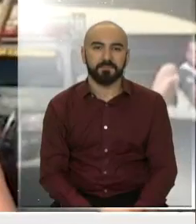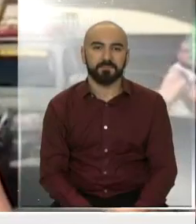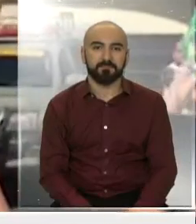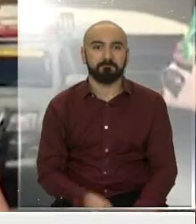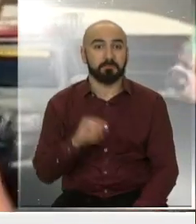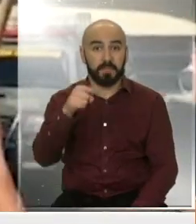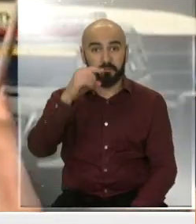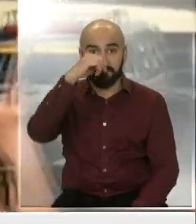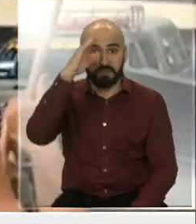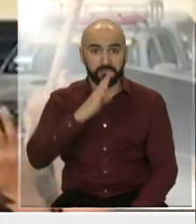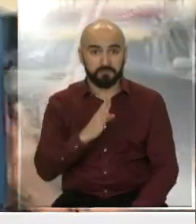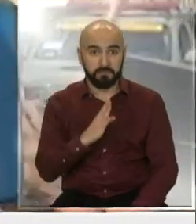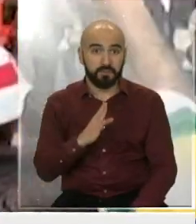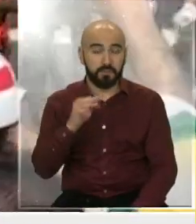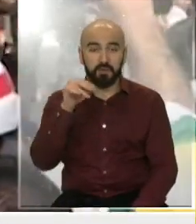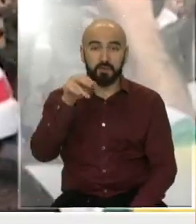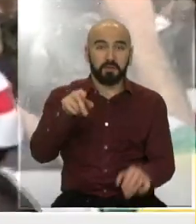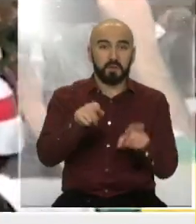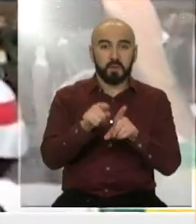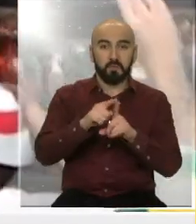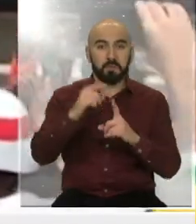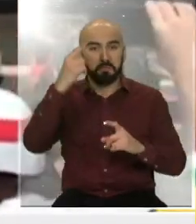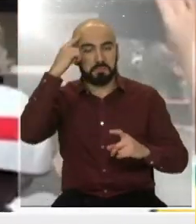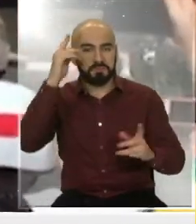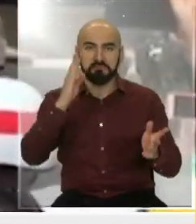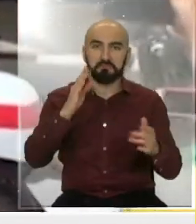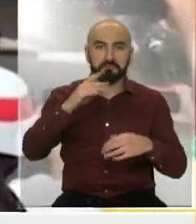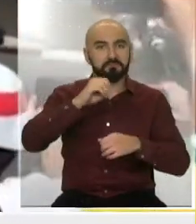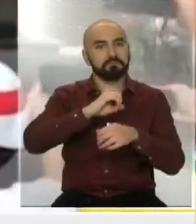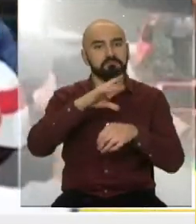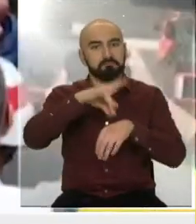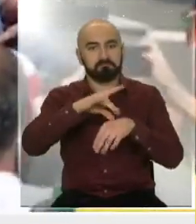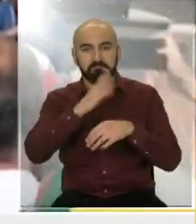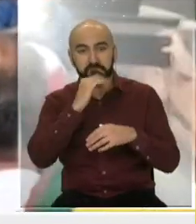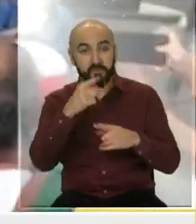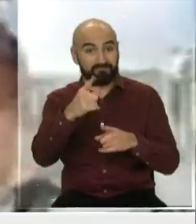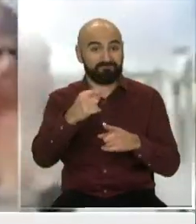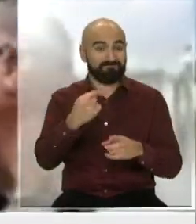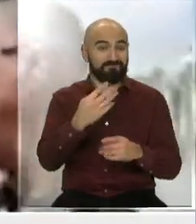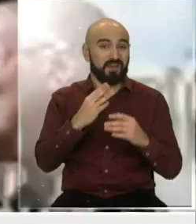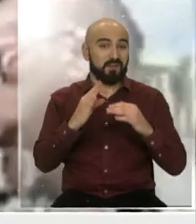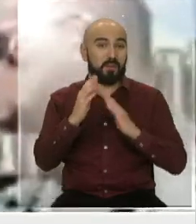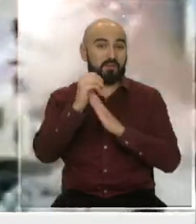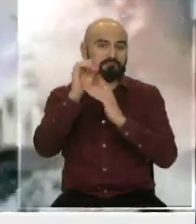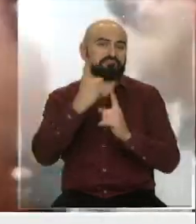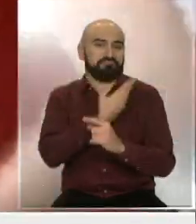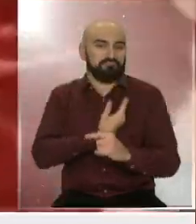Este es el Brasil escéptico de la pandemia, cuyo líder es el presidente Jair Bolsonaro.